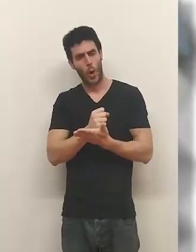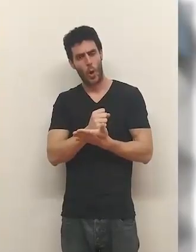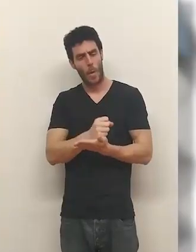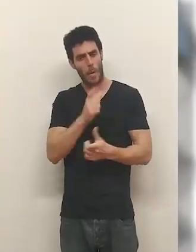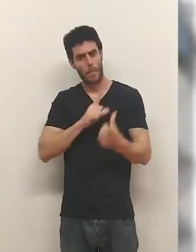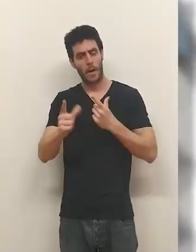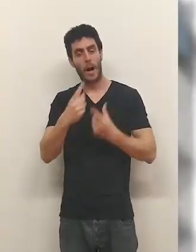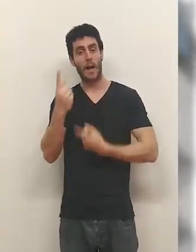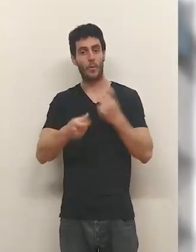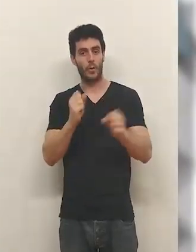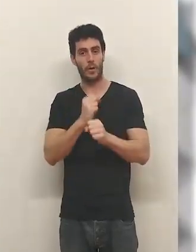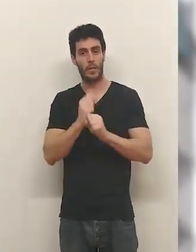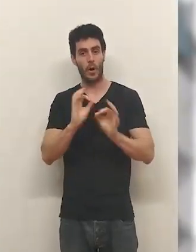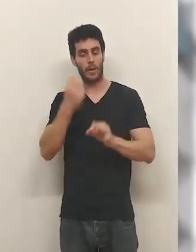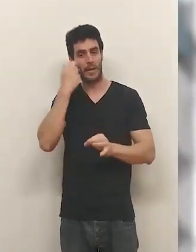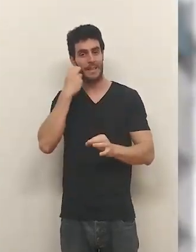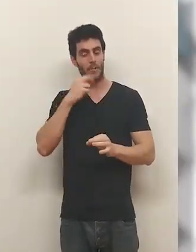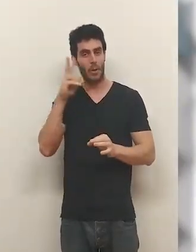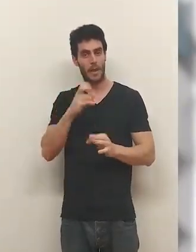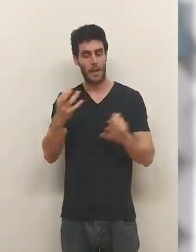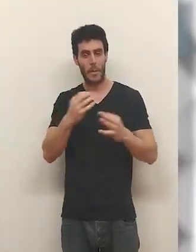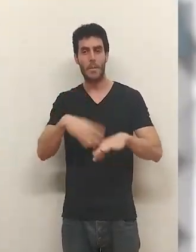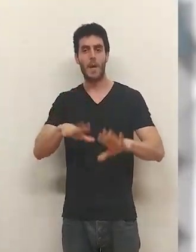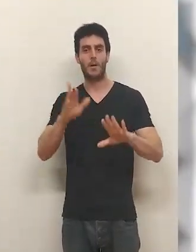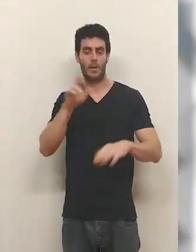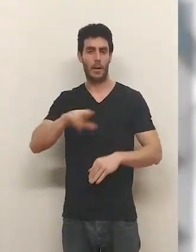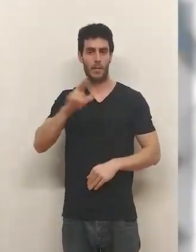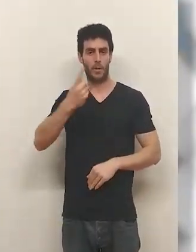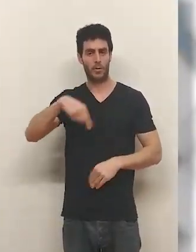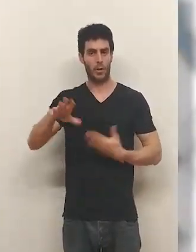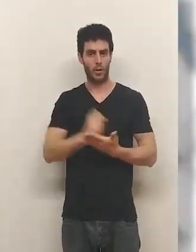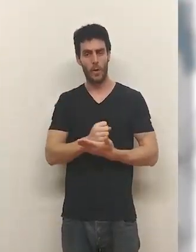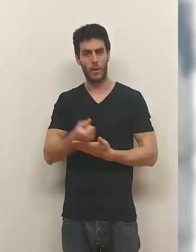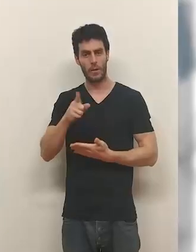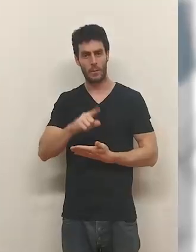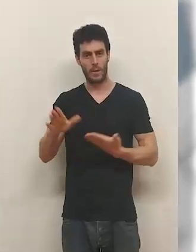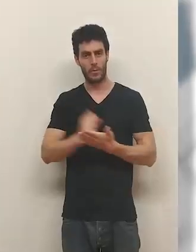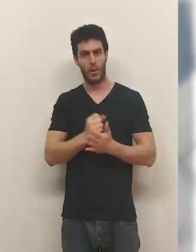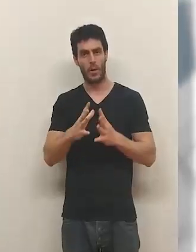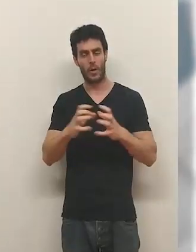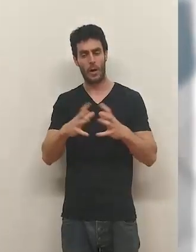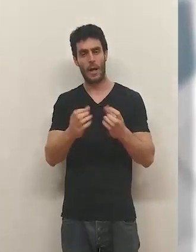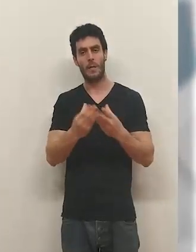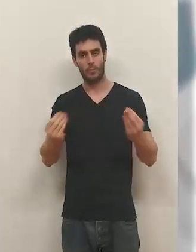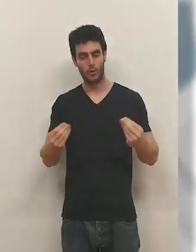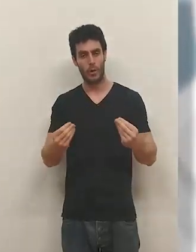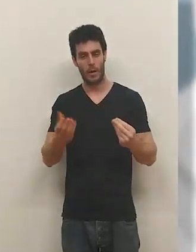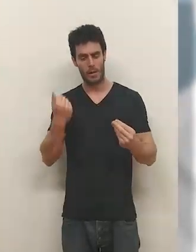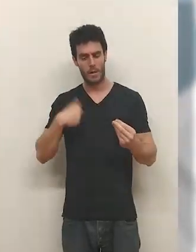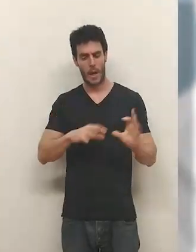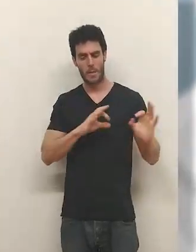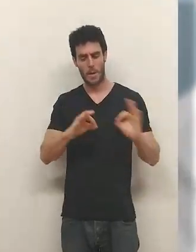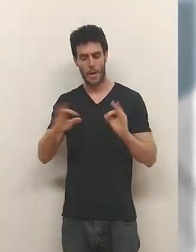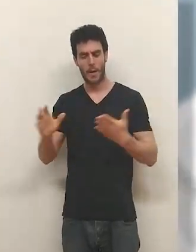algunos por trabajo sí que tienen que venir el sábado, pero te digo que estamos todos y estamos todos muy ilusionados, la maleta